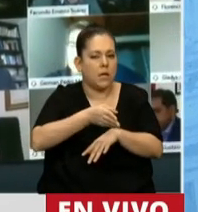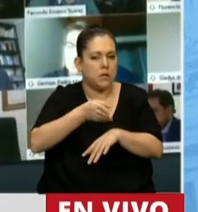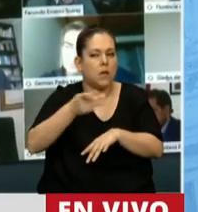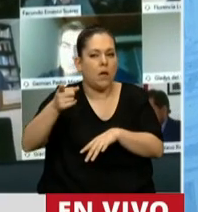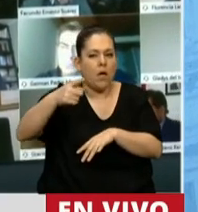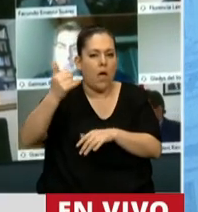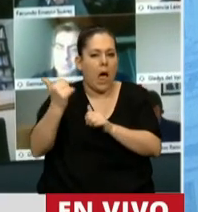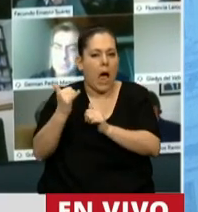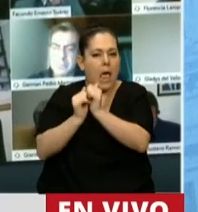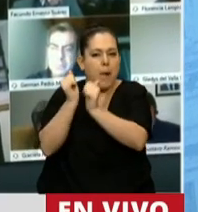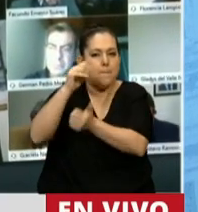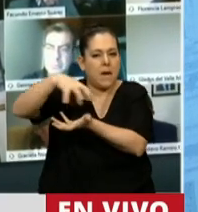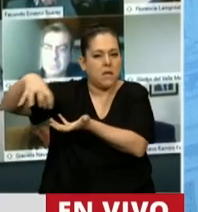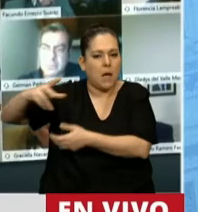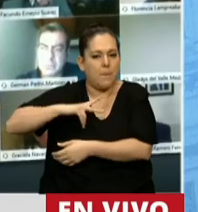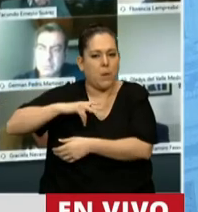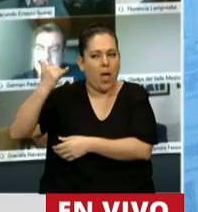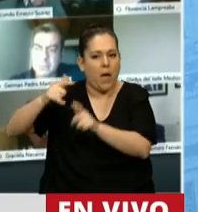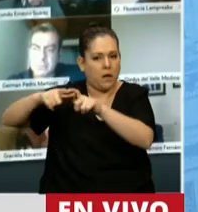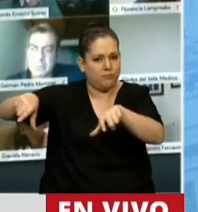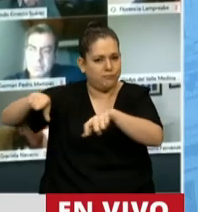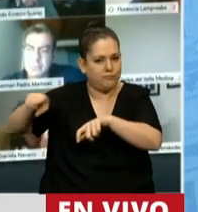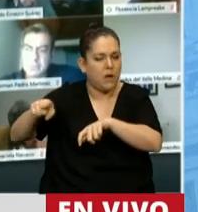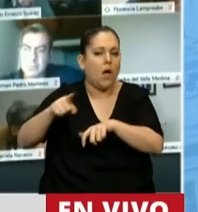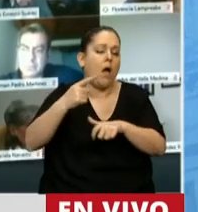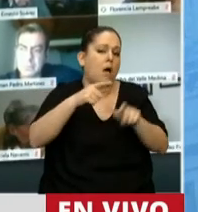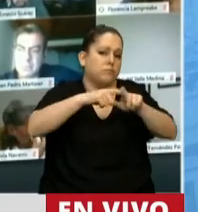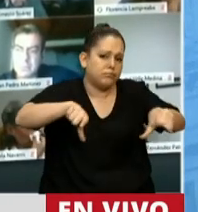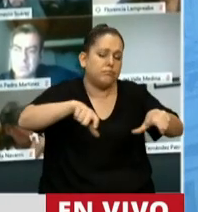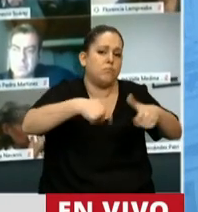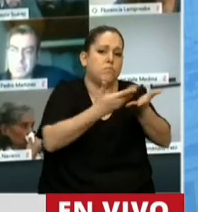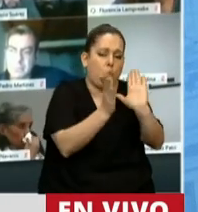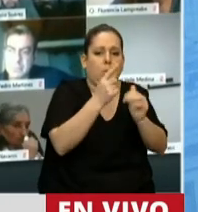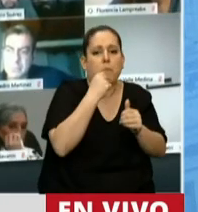tenedores privados. Y el resto, en el sector público, Banco